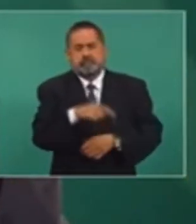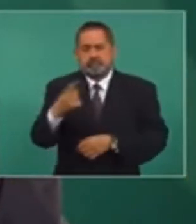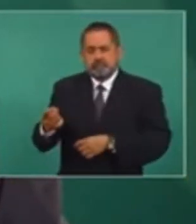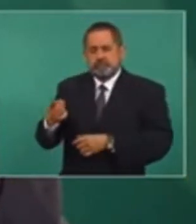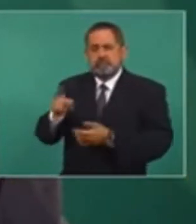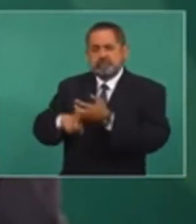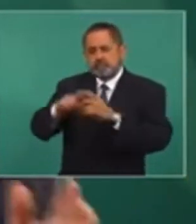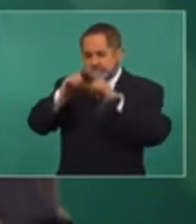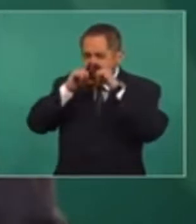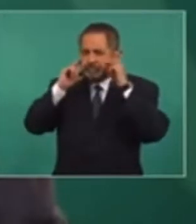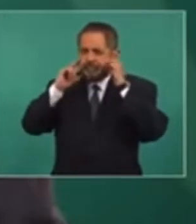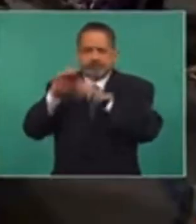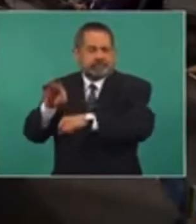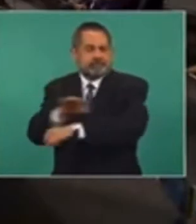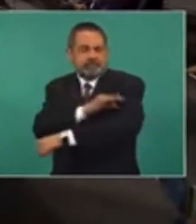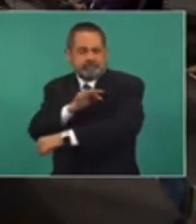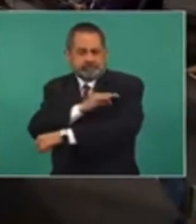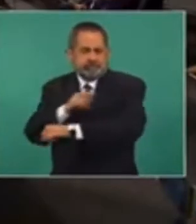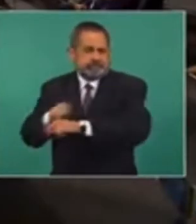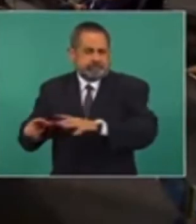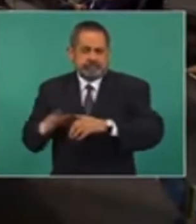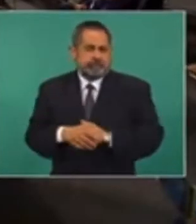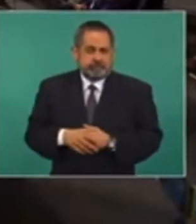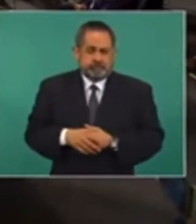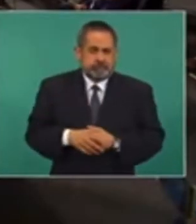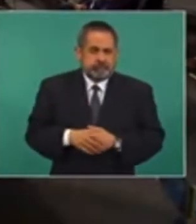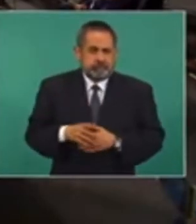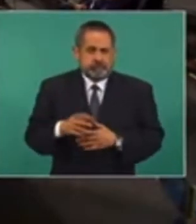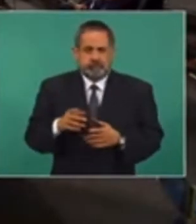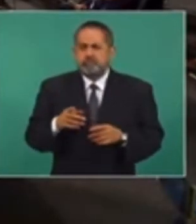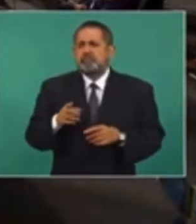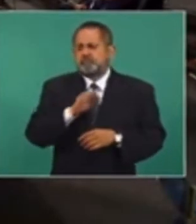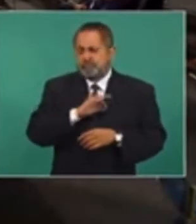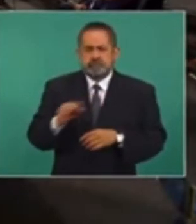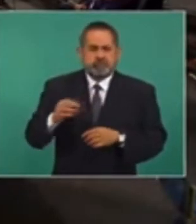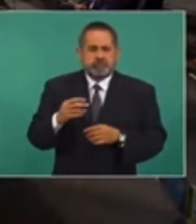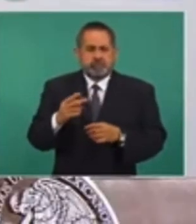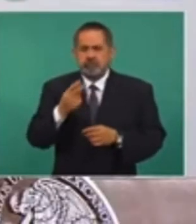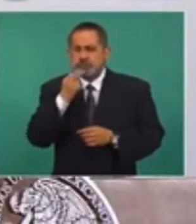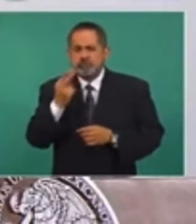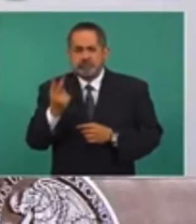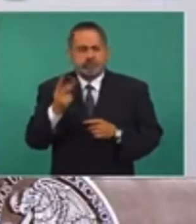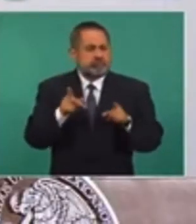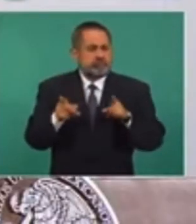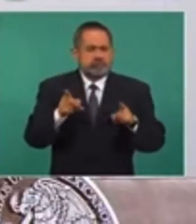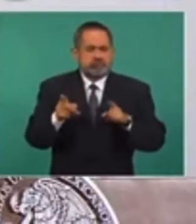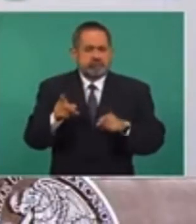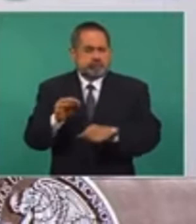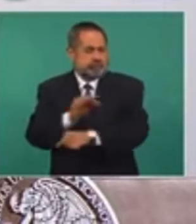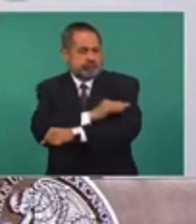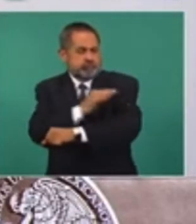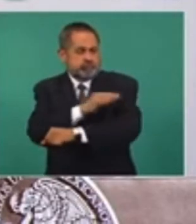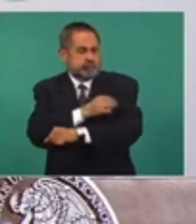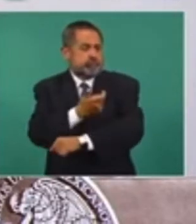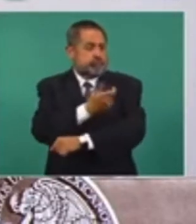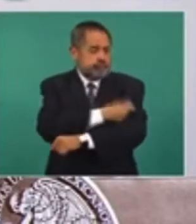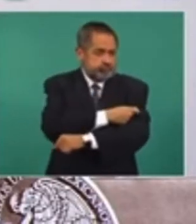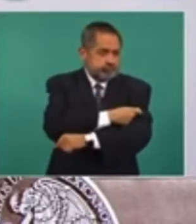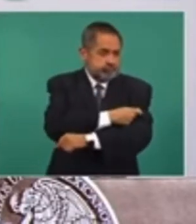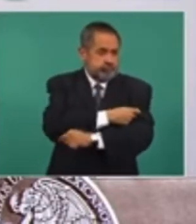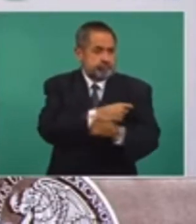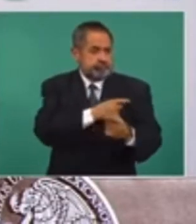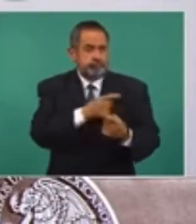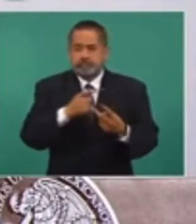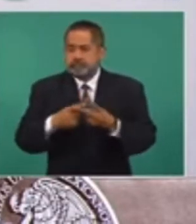operativos de vacunación. No hay ningún problema con que se puedan usar las dos vacunas por las mismas personas, eso debe quedar muy